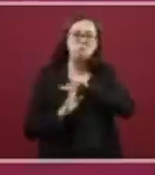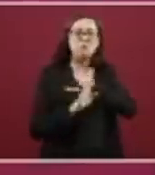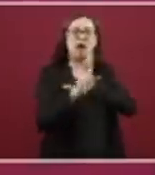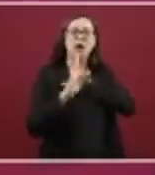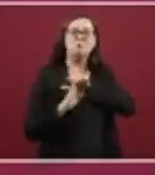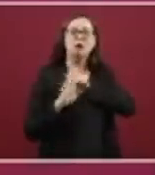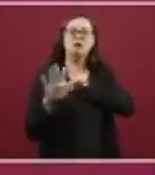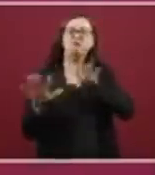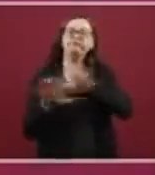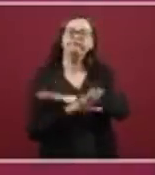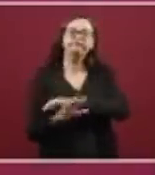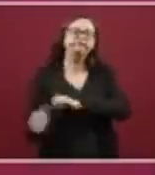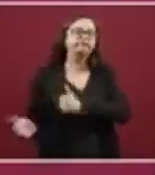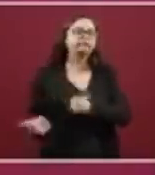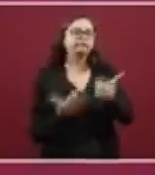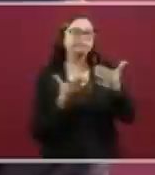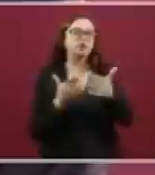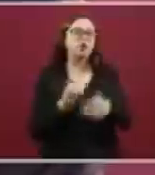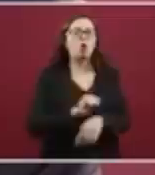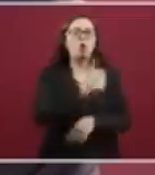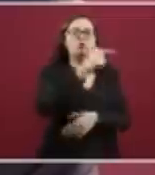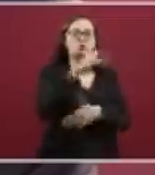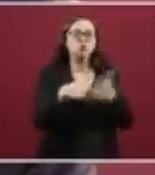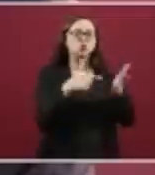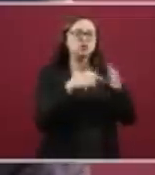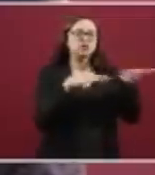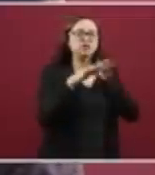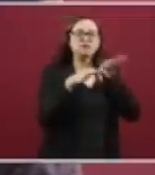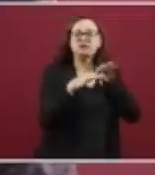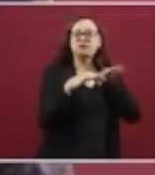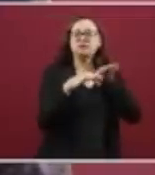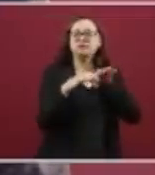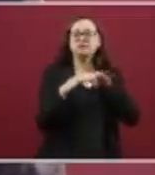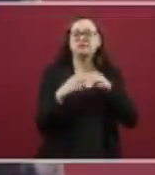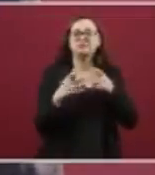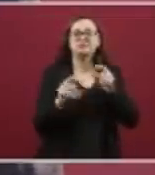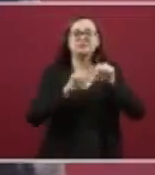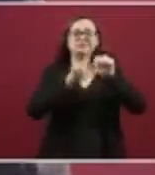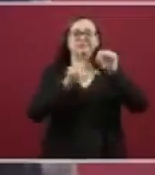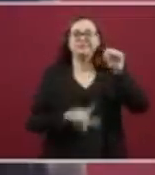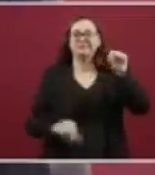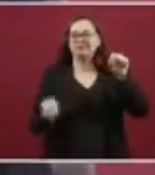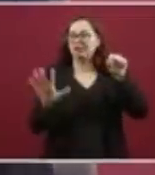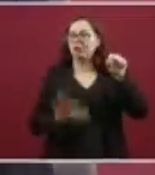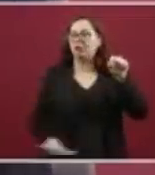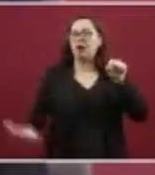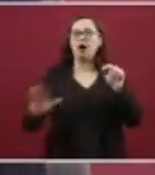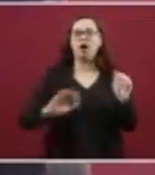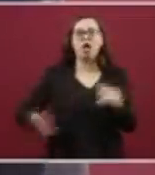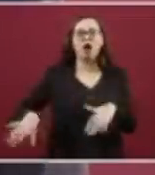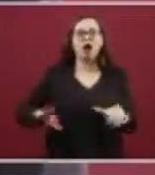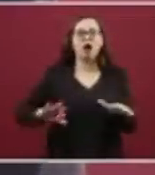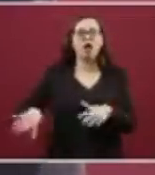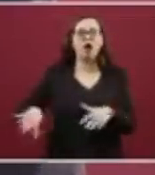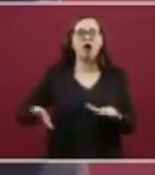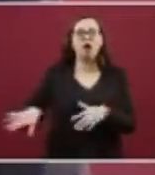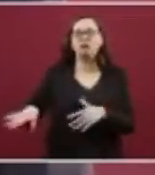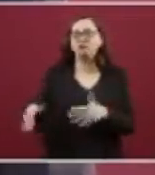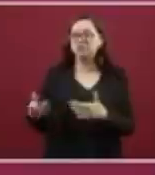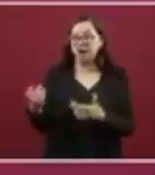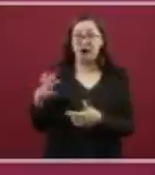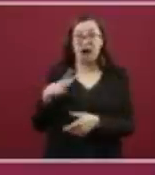Entonces, se abandonó la mayor parte del territorio nacional donde hay